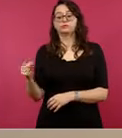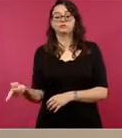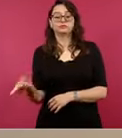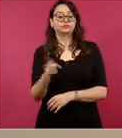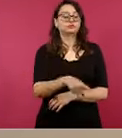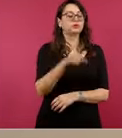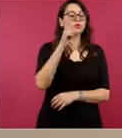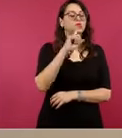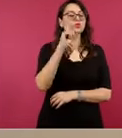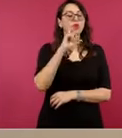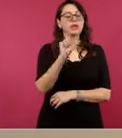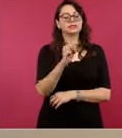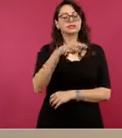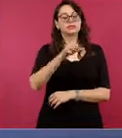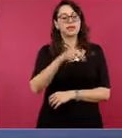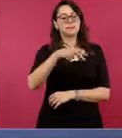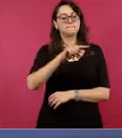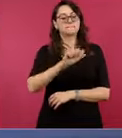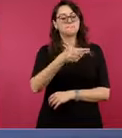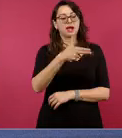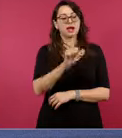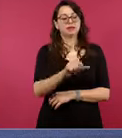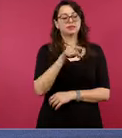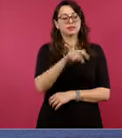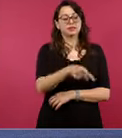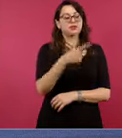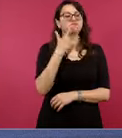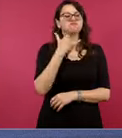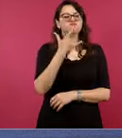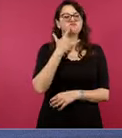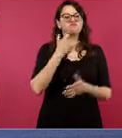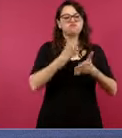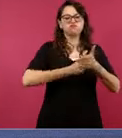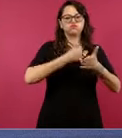N., activista de la comunidad